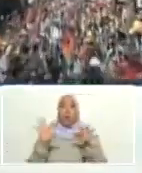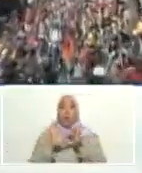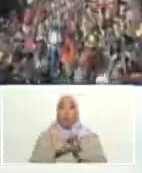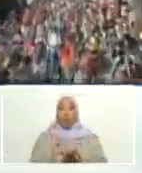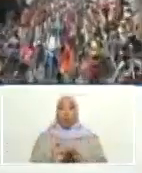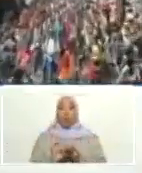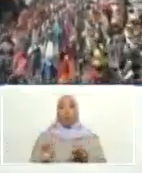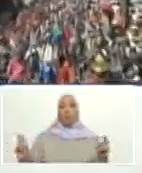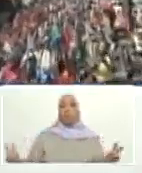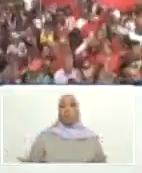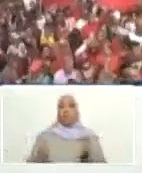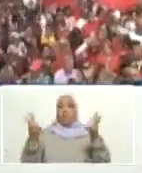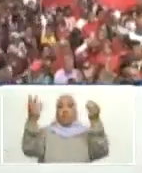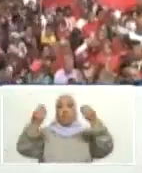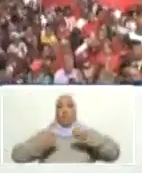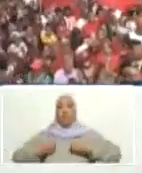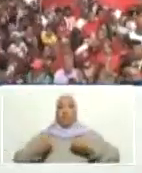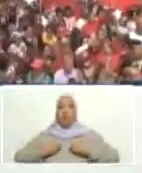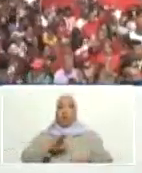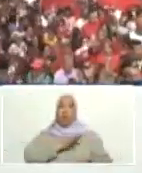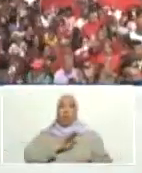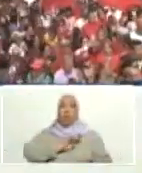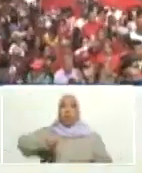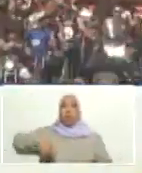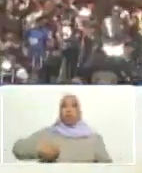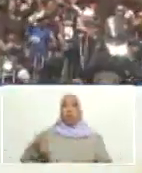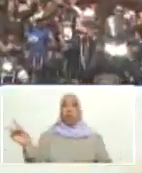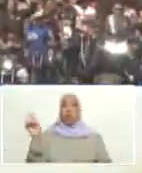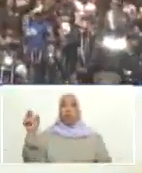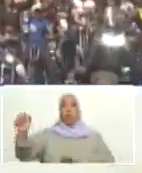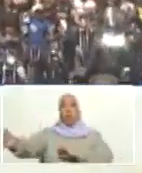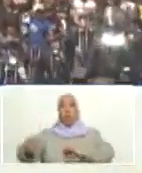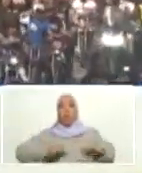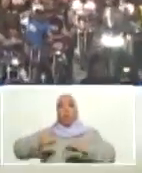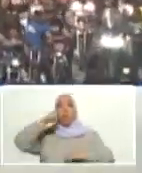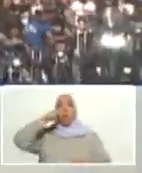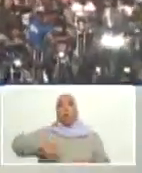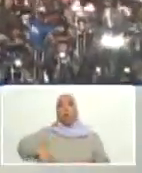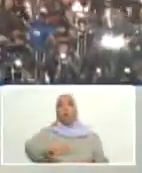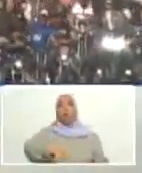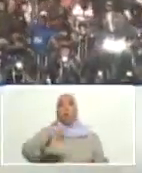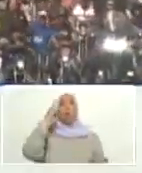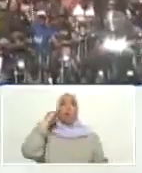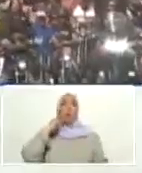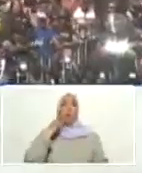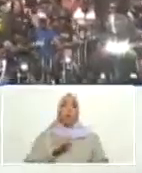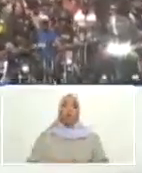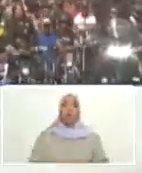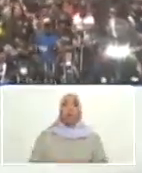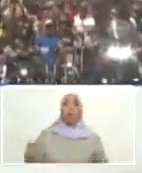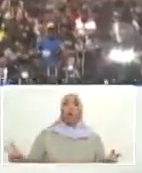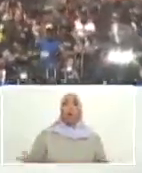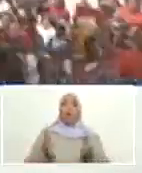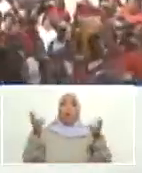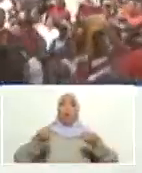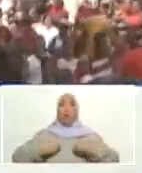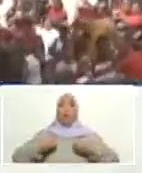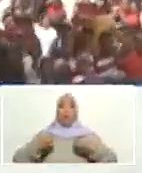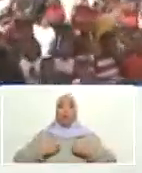la victoria nos pertenece al pueblo movilizado y bolivariano. La victoria nos